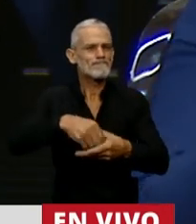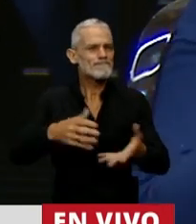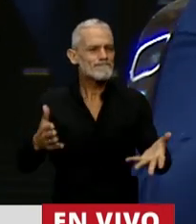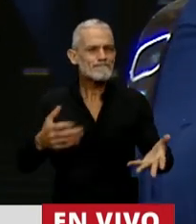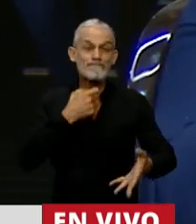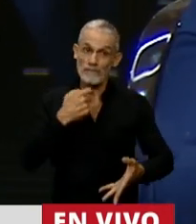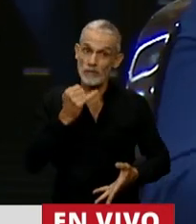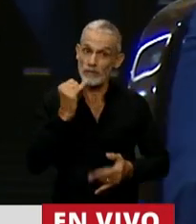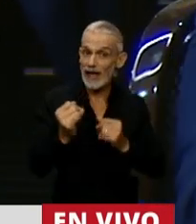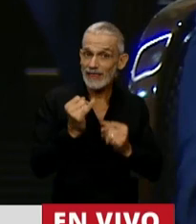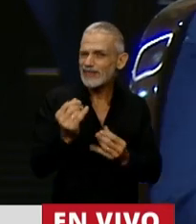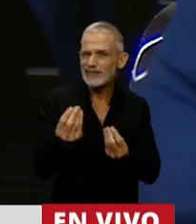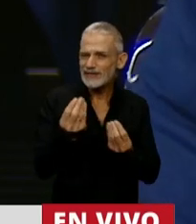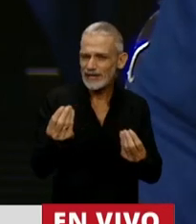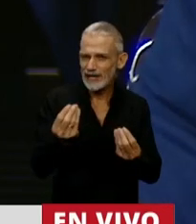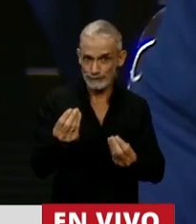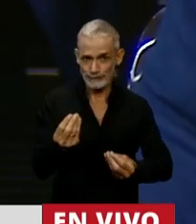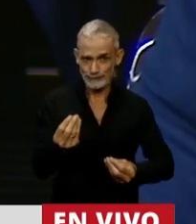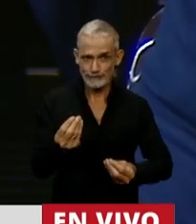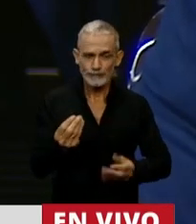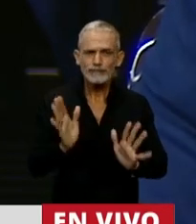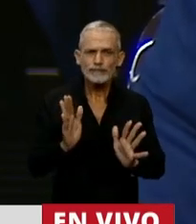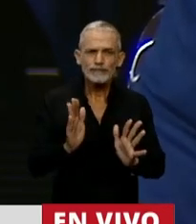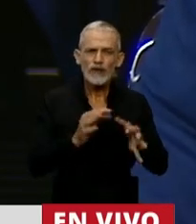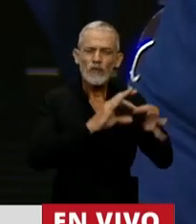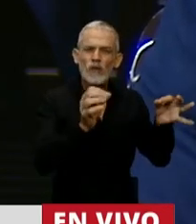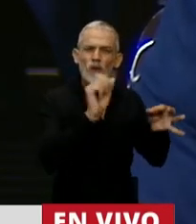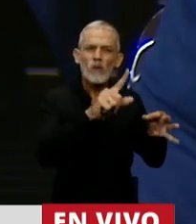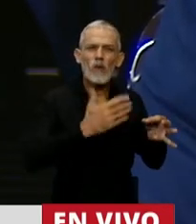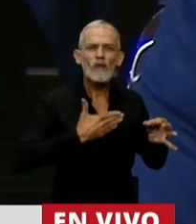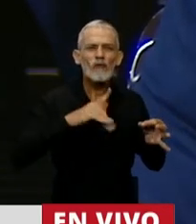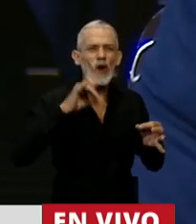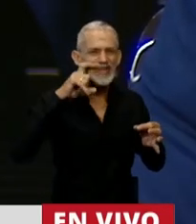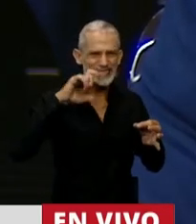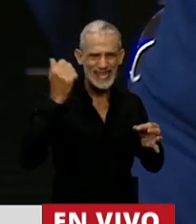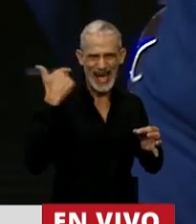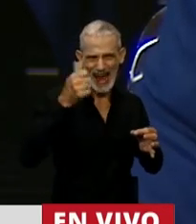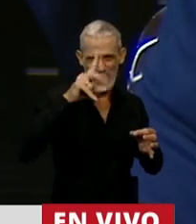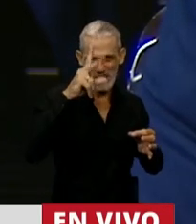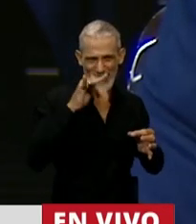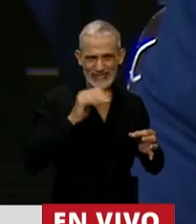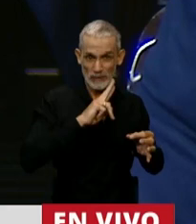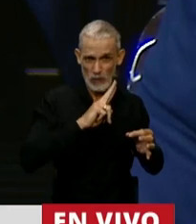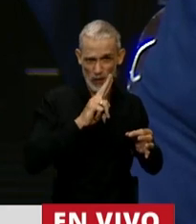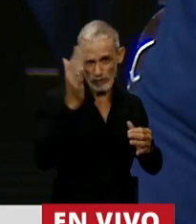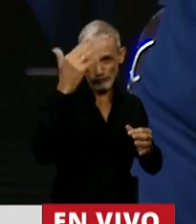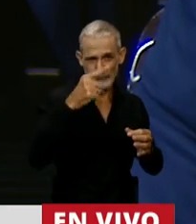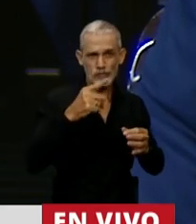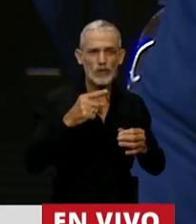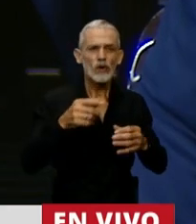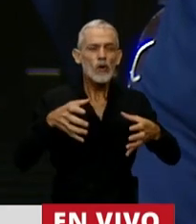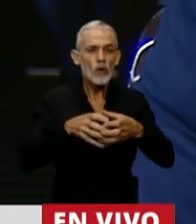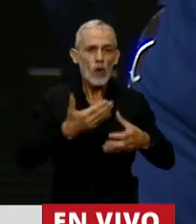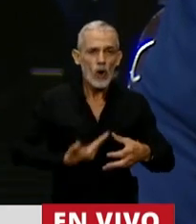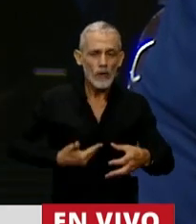quiero decir que, y haciendo mía palabras de Florencia Álvarez, que estuvo en el debate, que jamás un gobierno peronista dudó